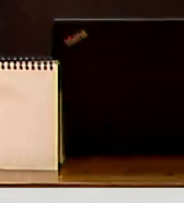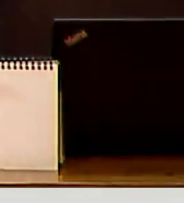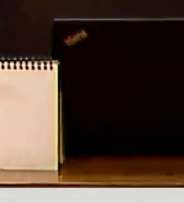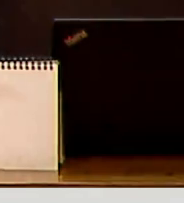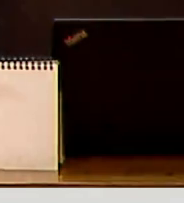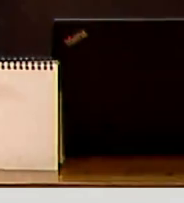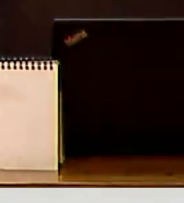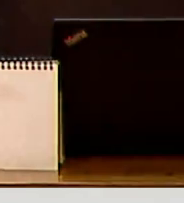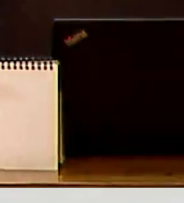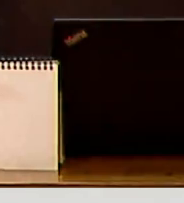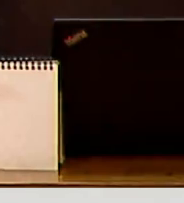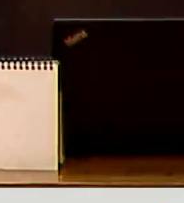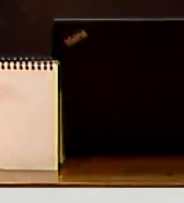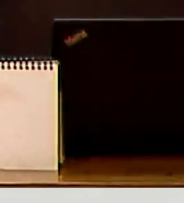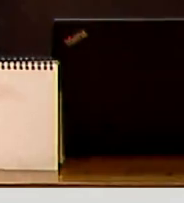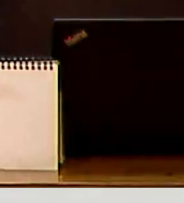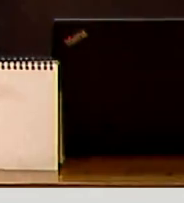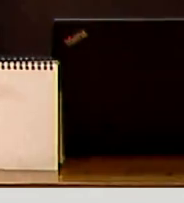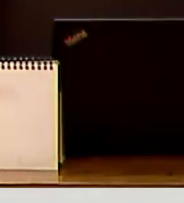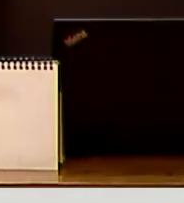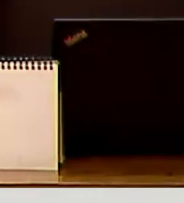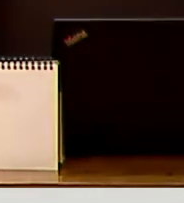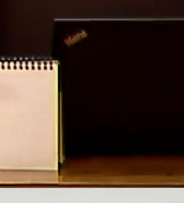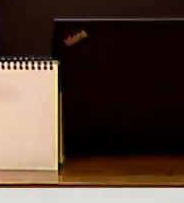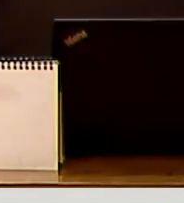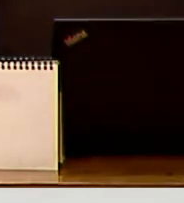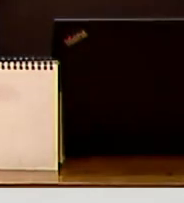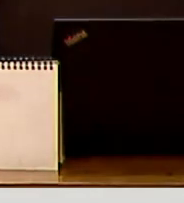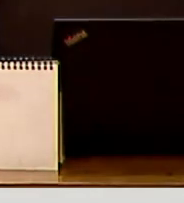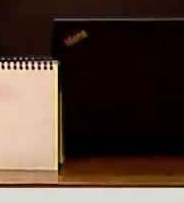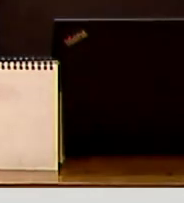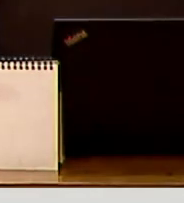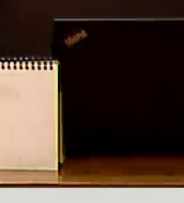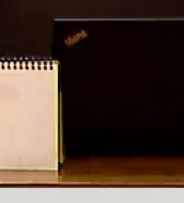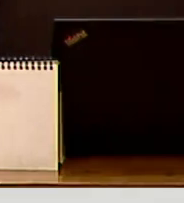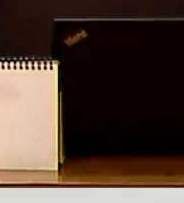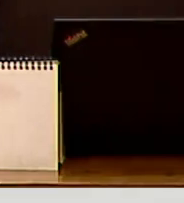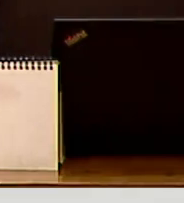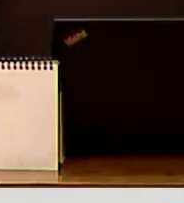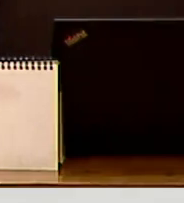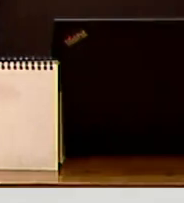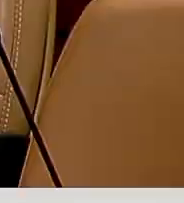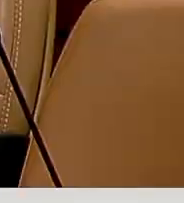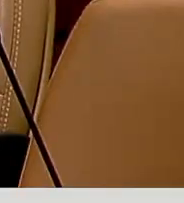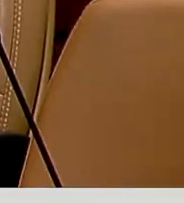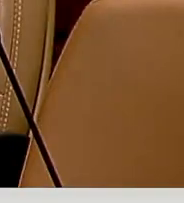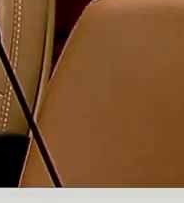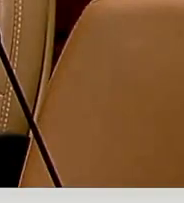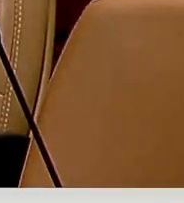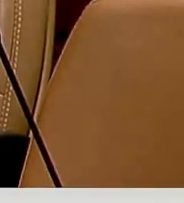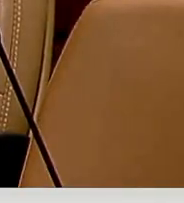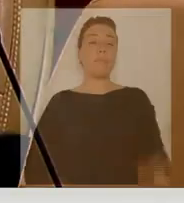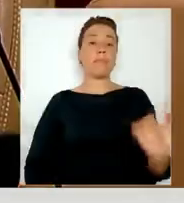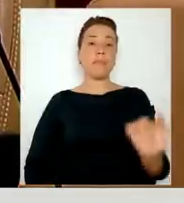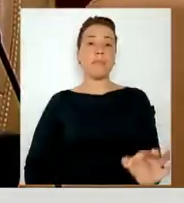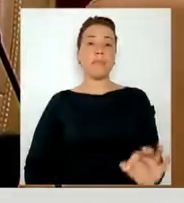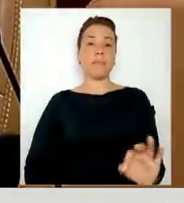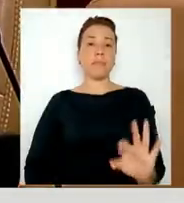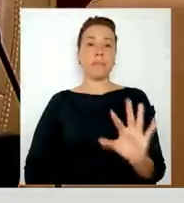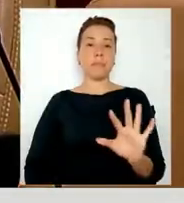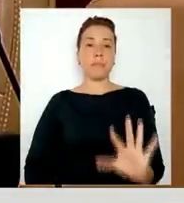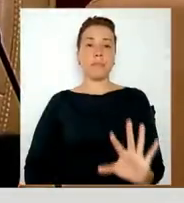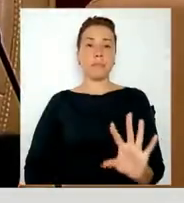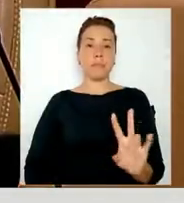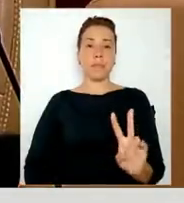Tomás Gil adelante diputado Gracias presidente Hace exactamente 52 años se